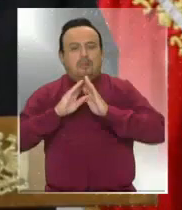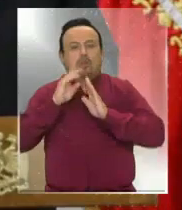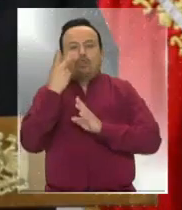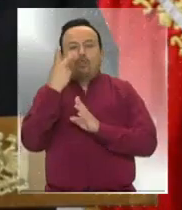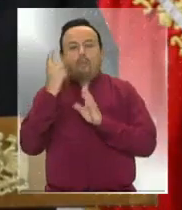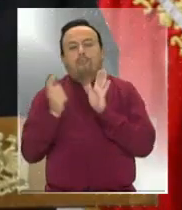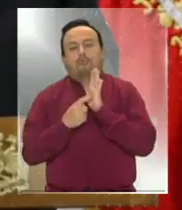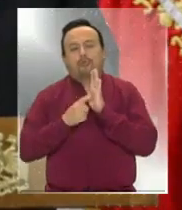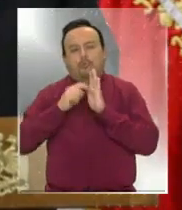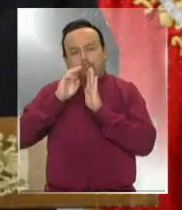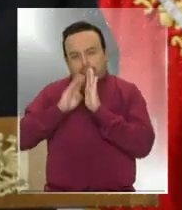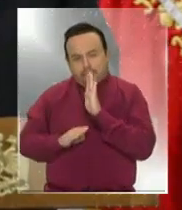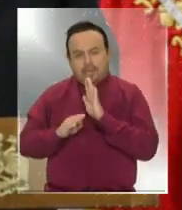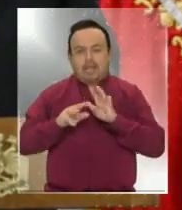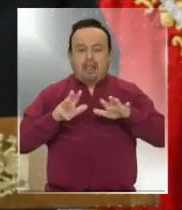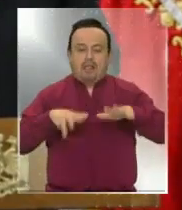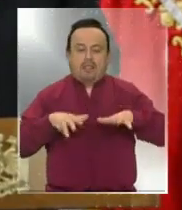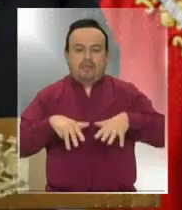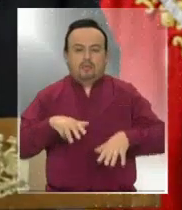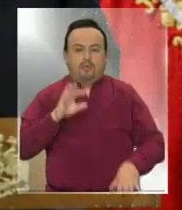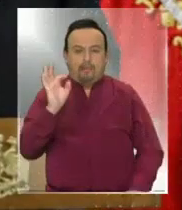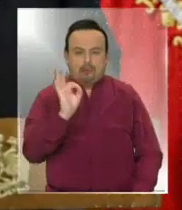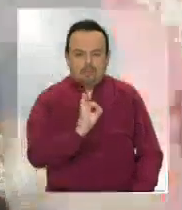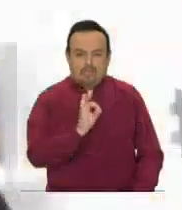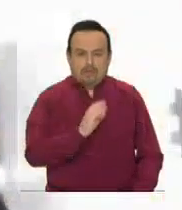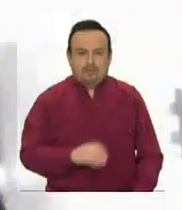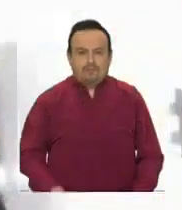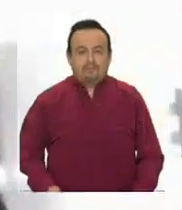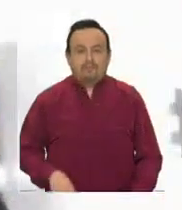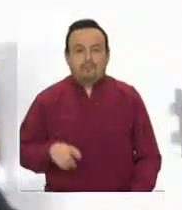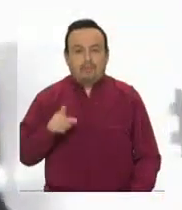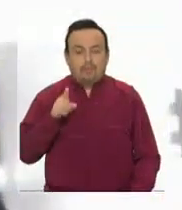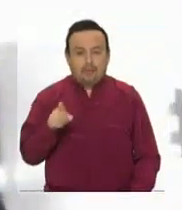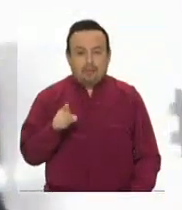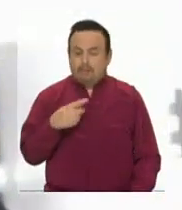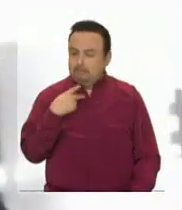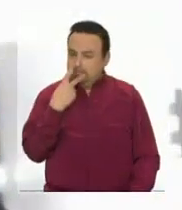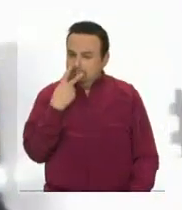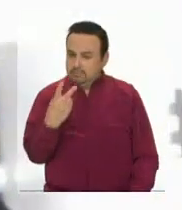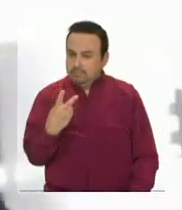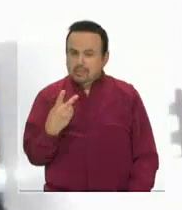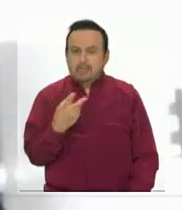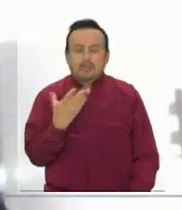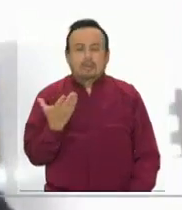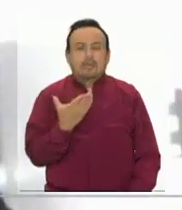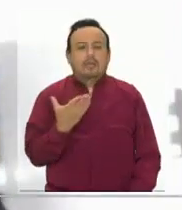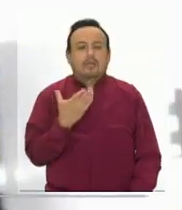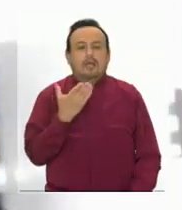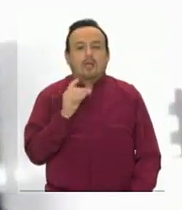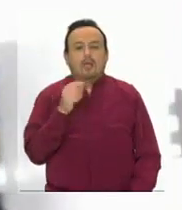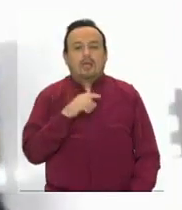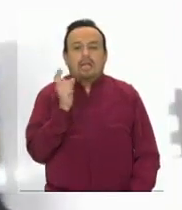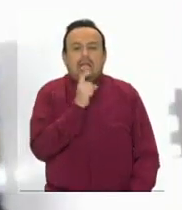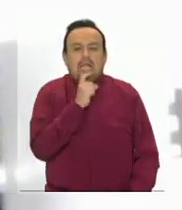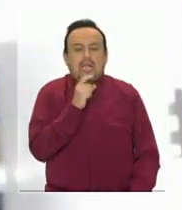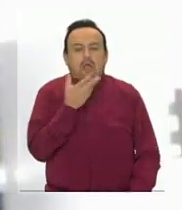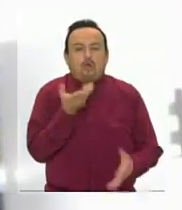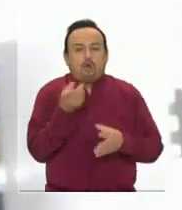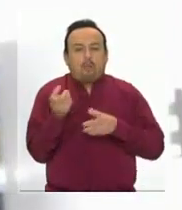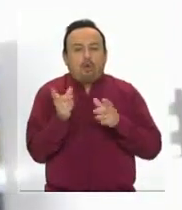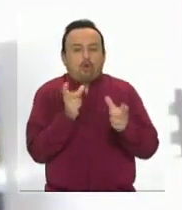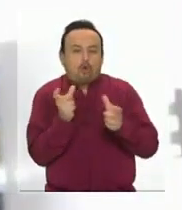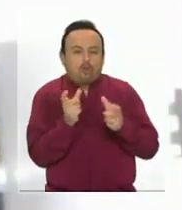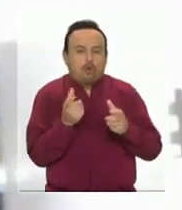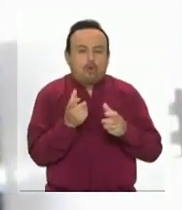cayó 2 puntos llegando al 19%. Lo que estamos viendo es un aumento significativo a las críticas a cómo el gobierno está